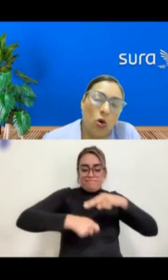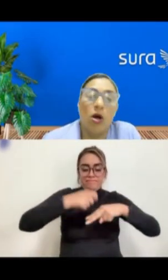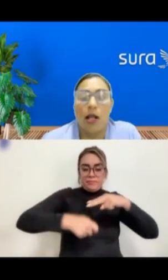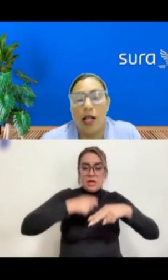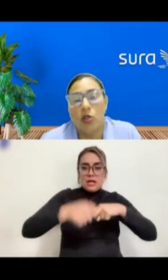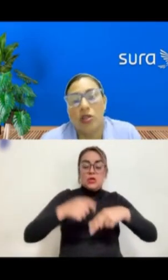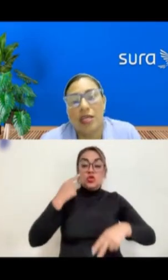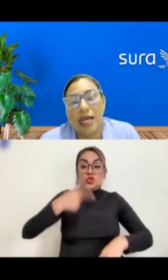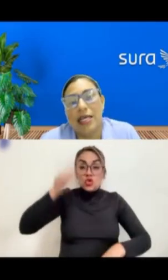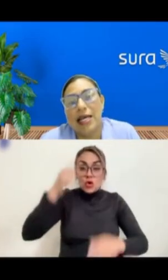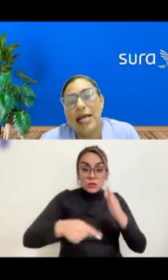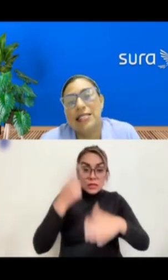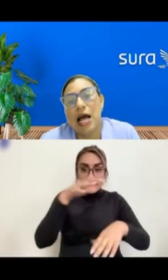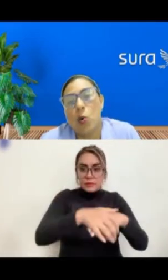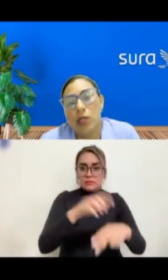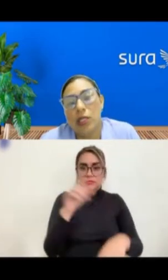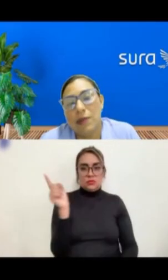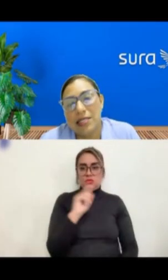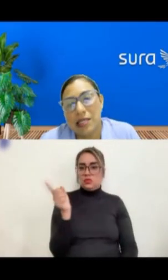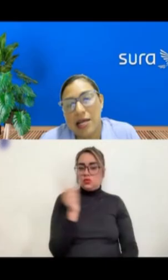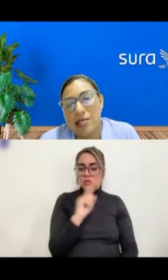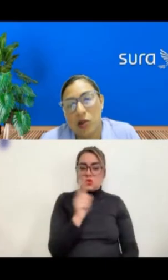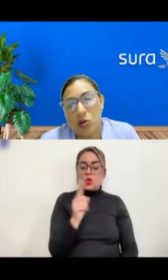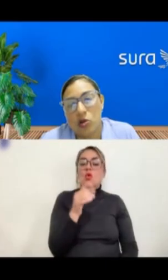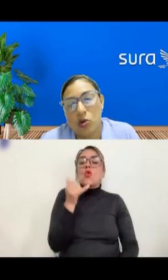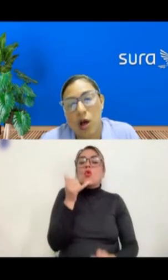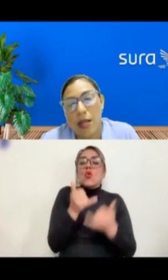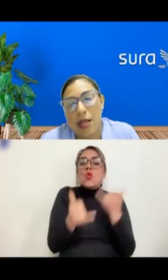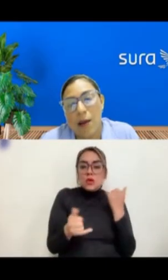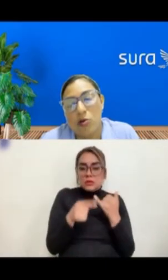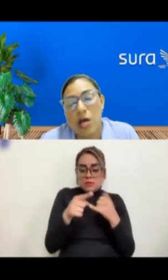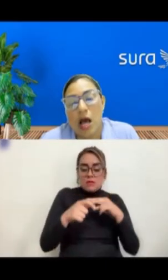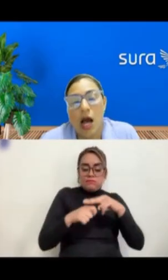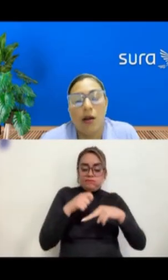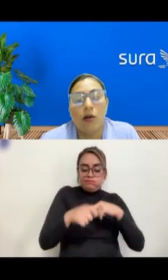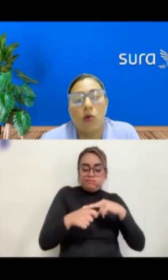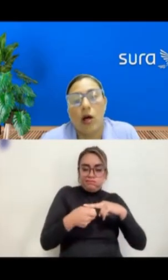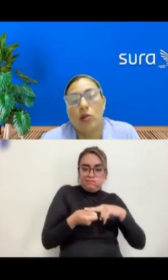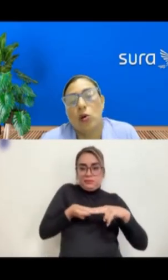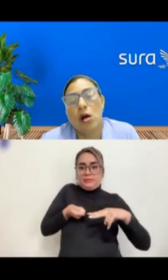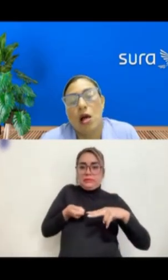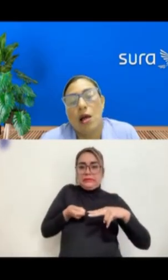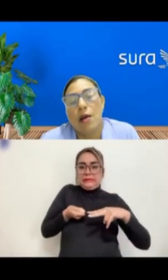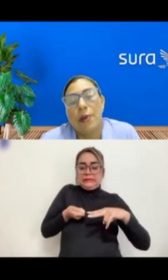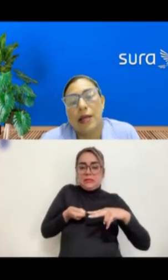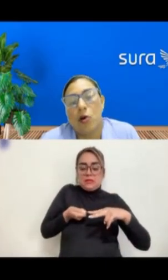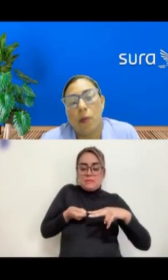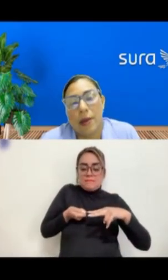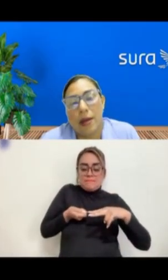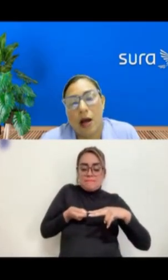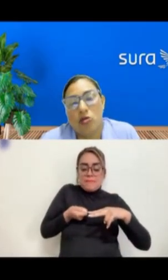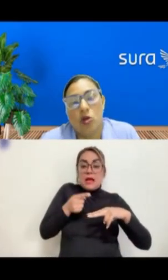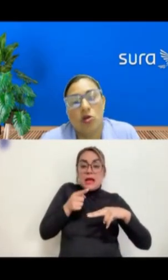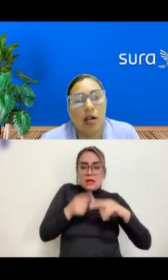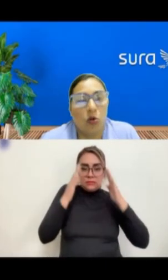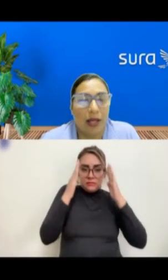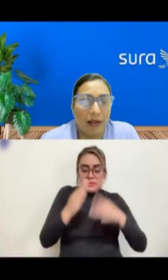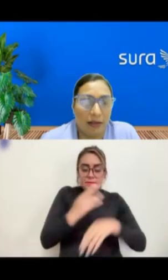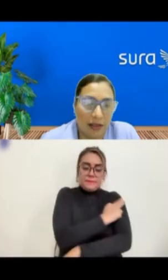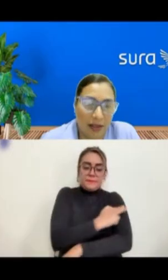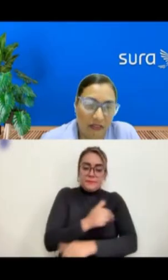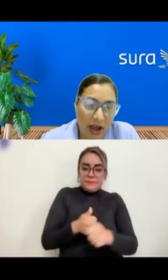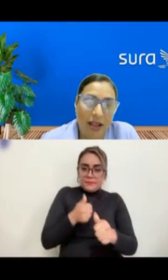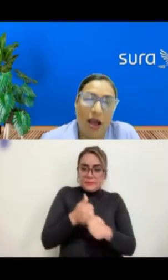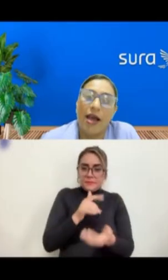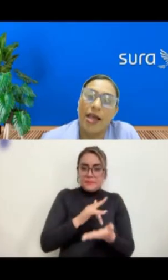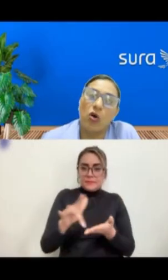el torniquete. No, el torniquete es la última instancia que nosotros aplicamos cuando prestamos los primeros auxilios. Si